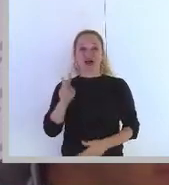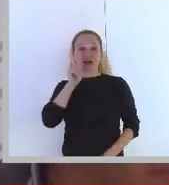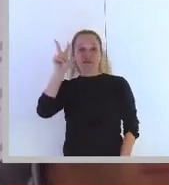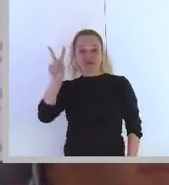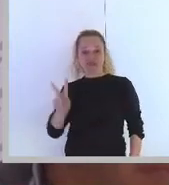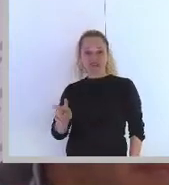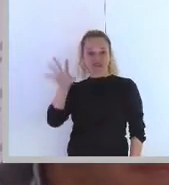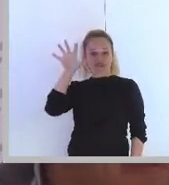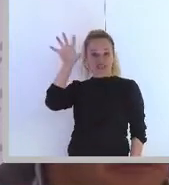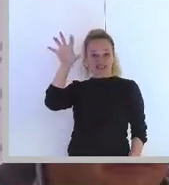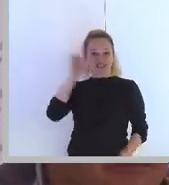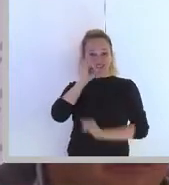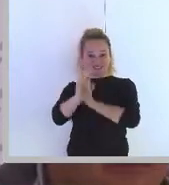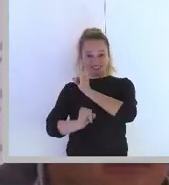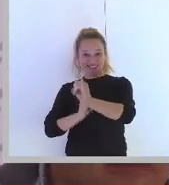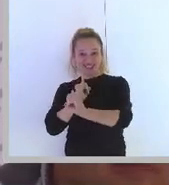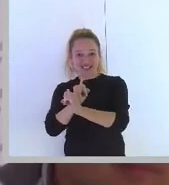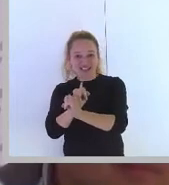Venezuela,